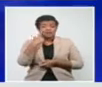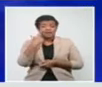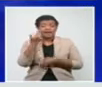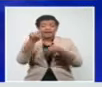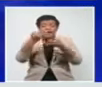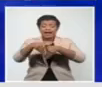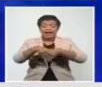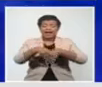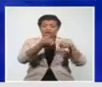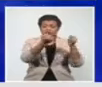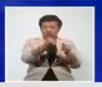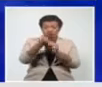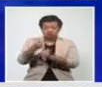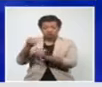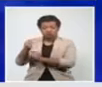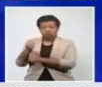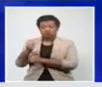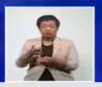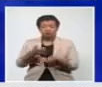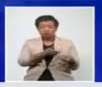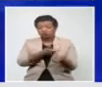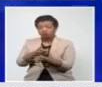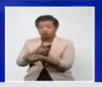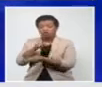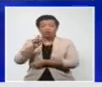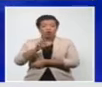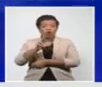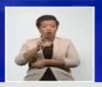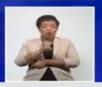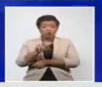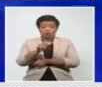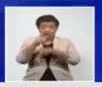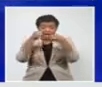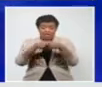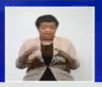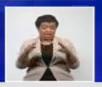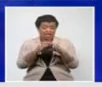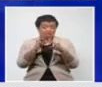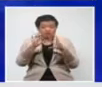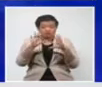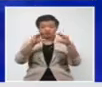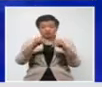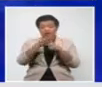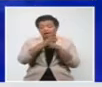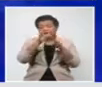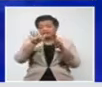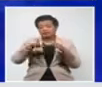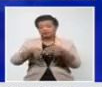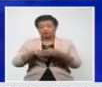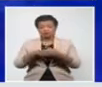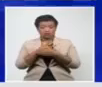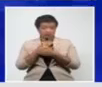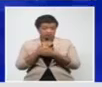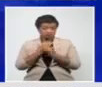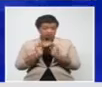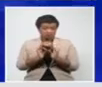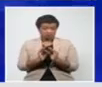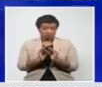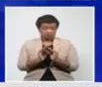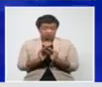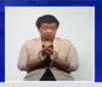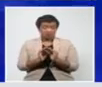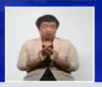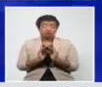agua clorada y se mantiene la restricción de movilidad desde las 8 de la noche hasta las 5 de la mañana. Esta es la situación que